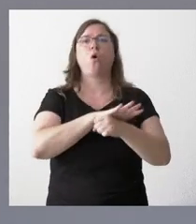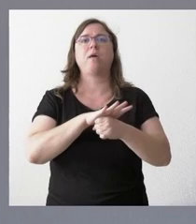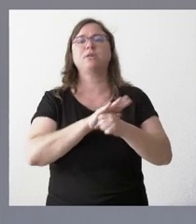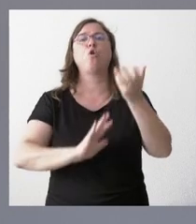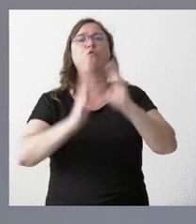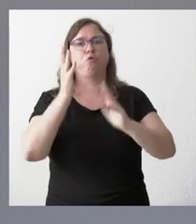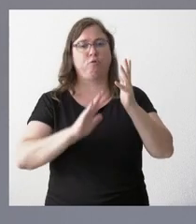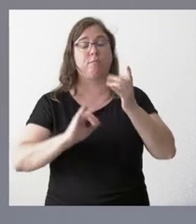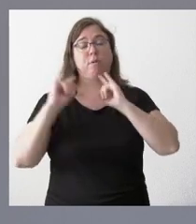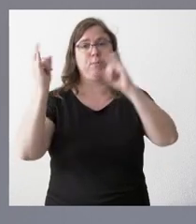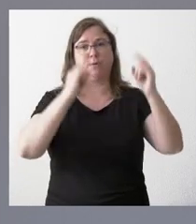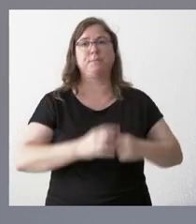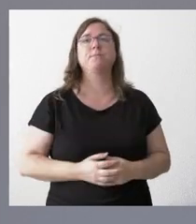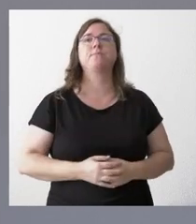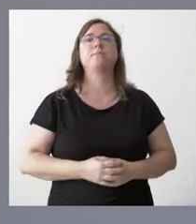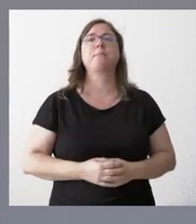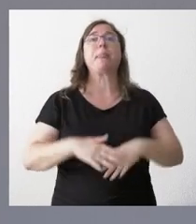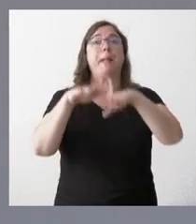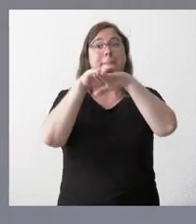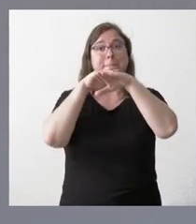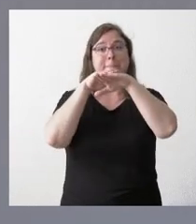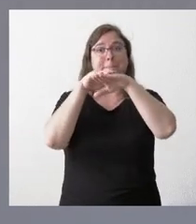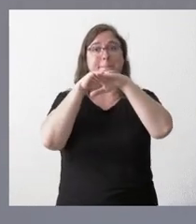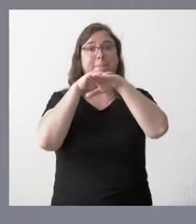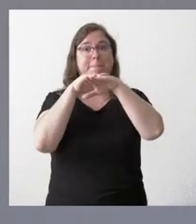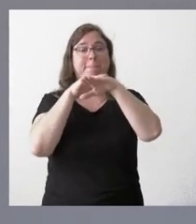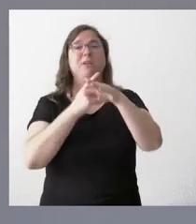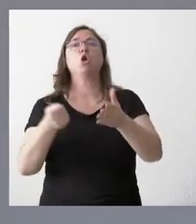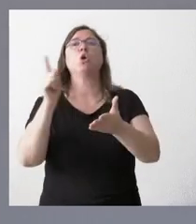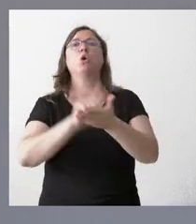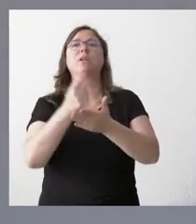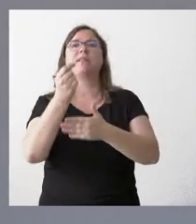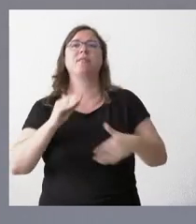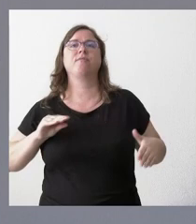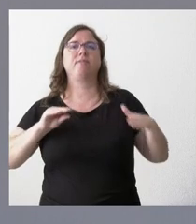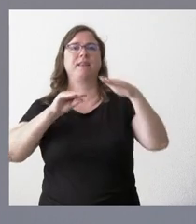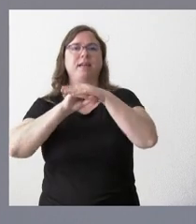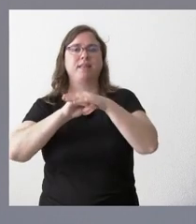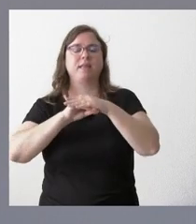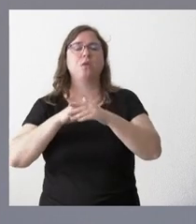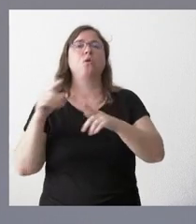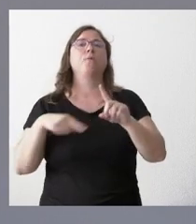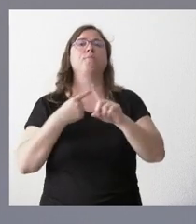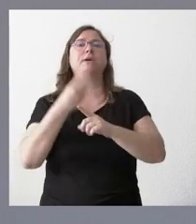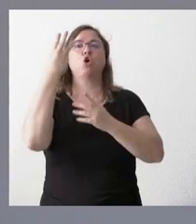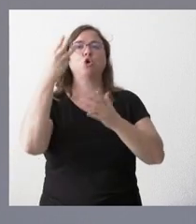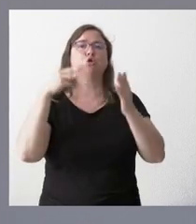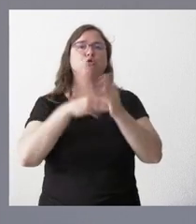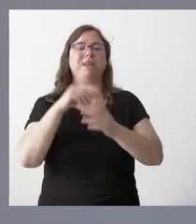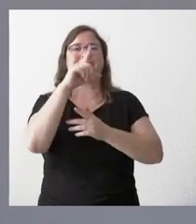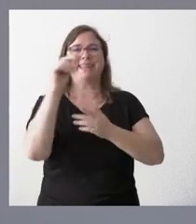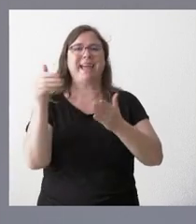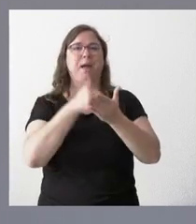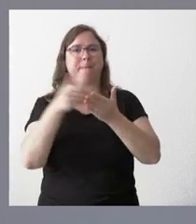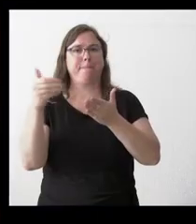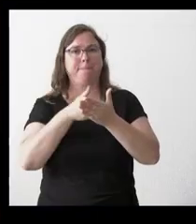forestal. Sí, perdón, volviendo otra vez al tema de la financiación y los 8.100 millones que nos ha apuntado que se